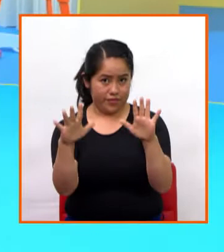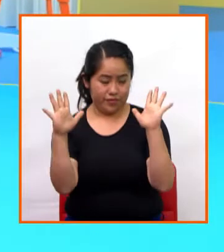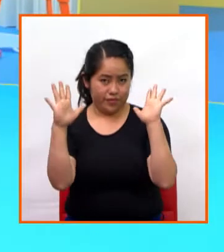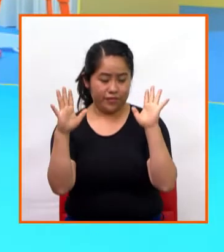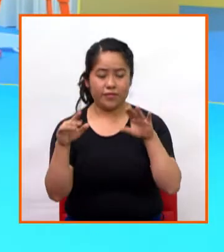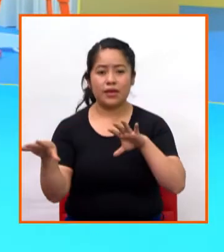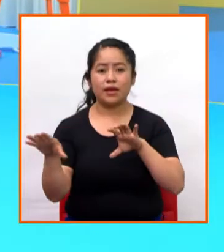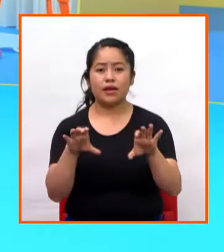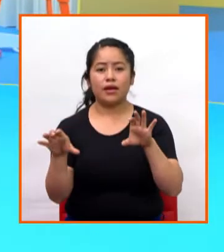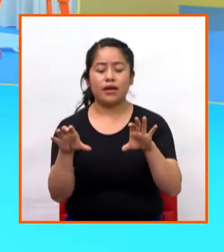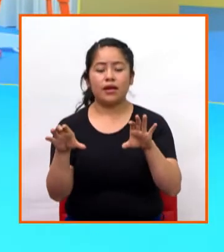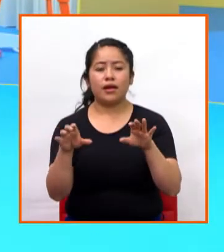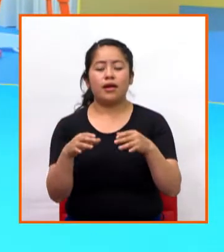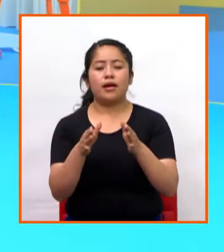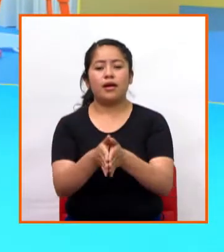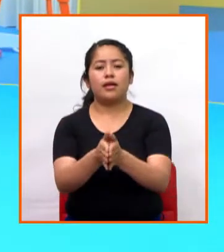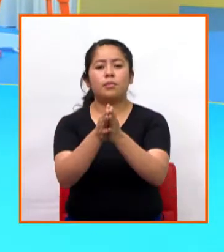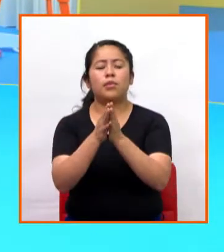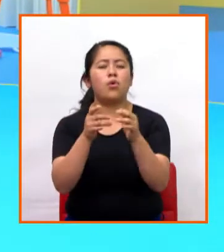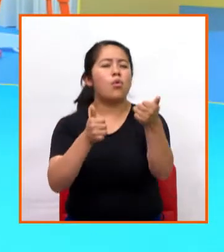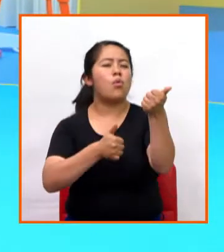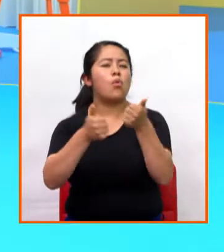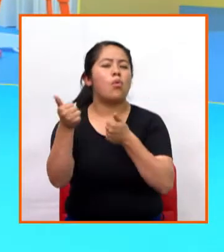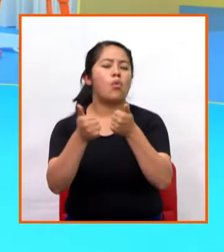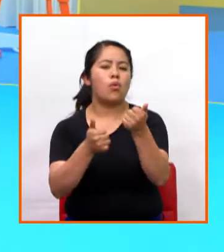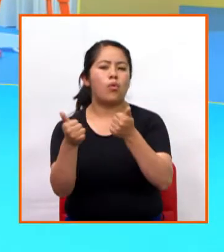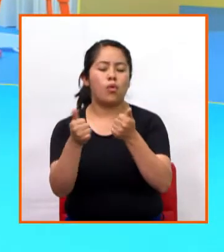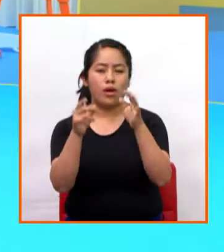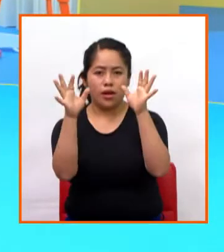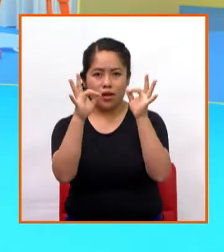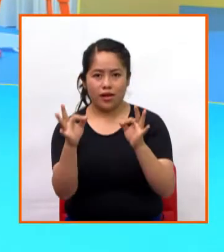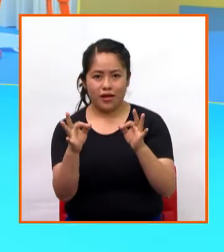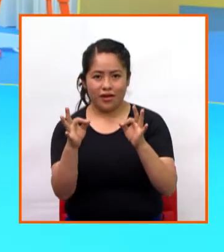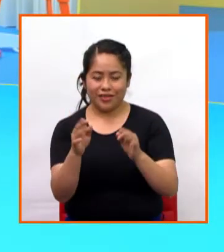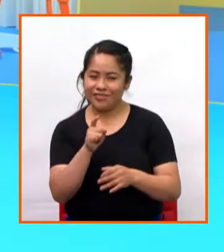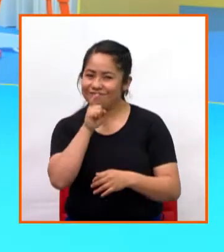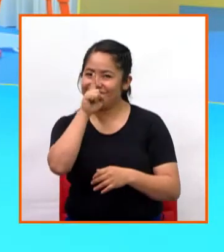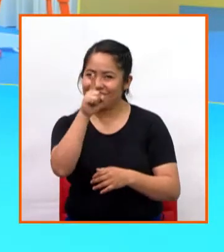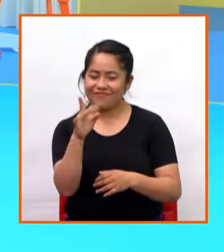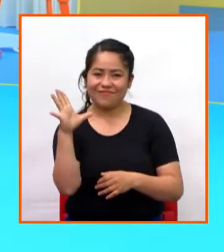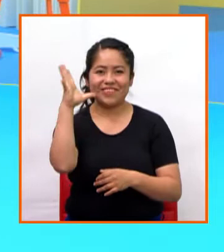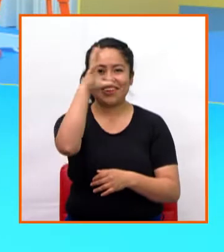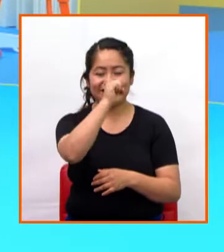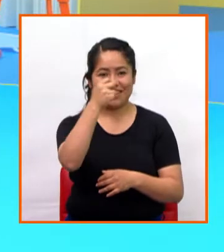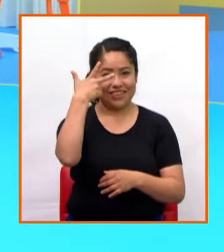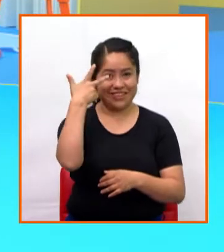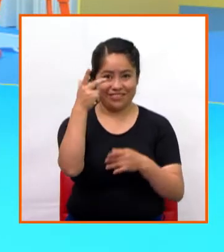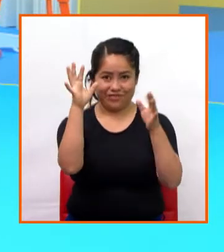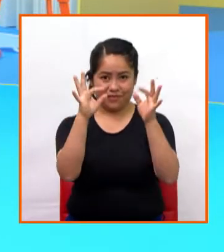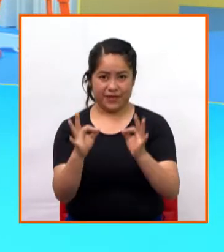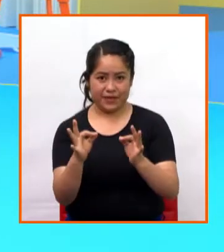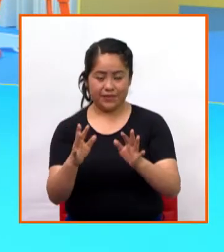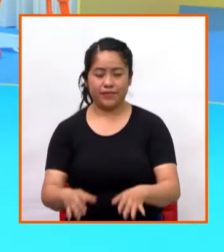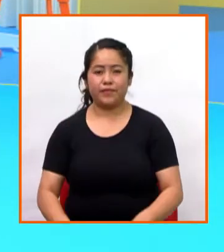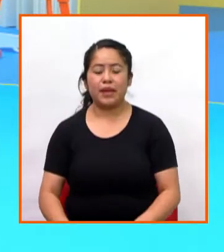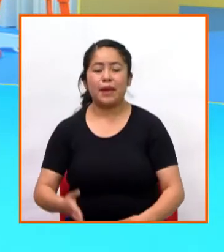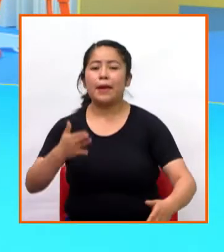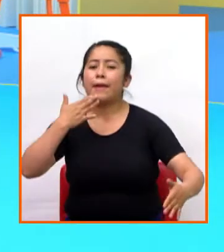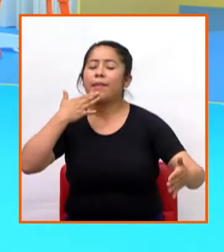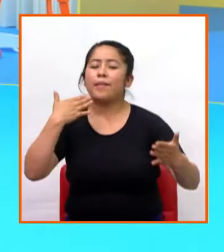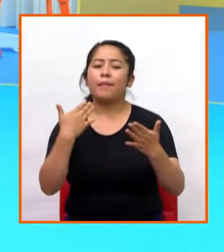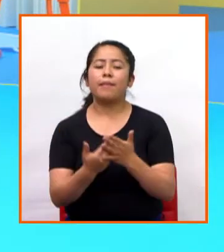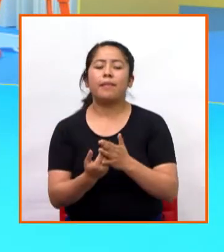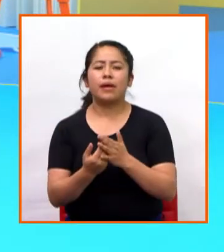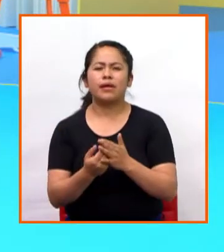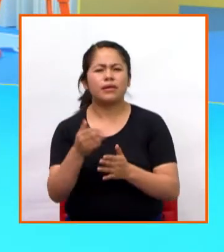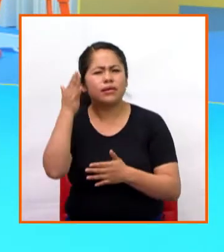3 figuras, le pedimos que nos diga cuáles eran. Con seguridad nos adivinará las 3 figuras. Bien, ¿sabes por qué